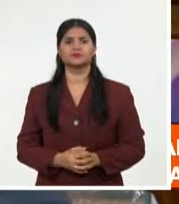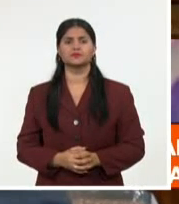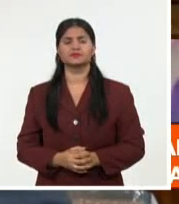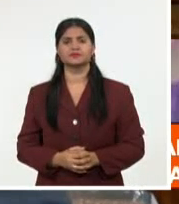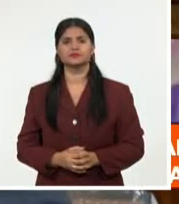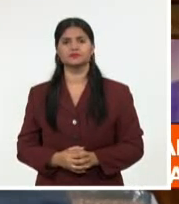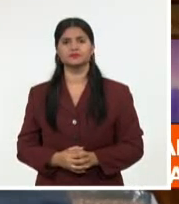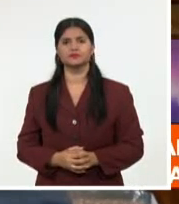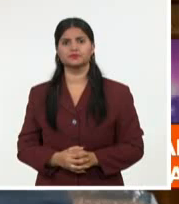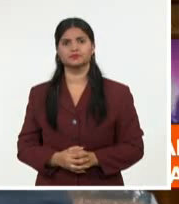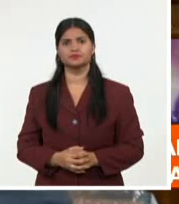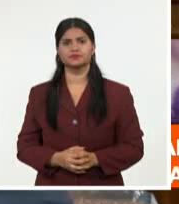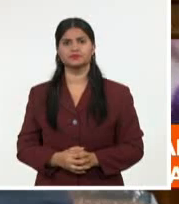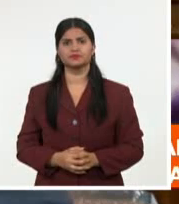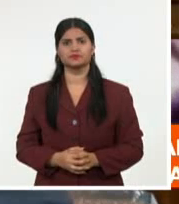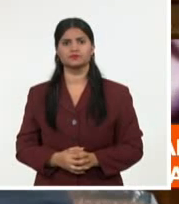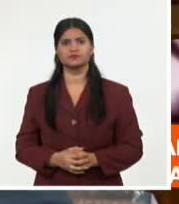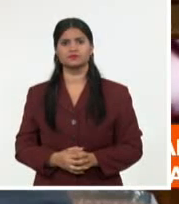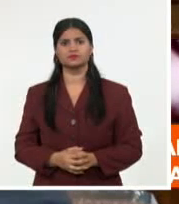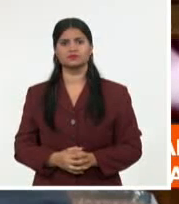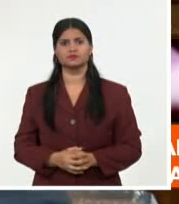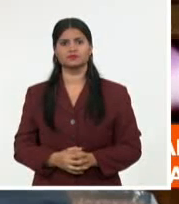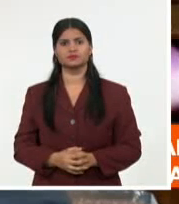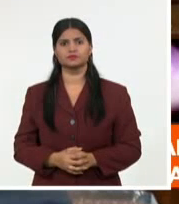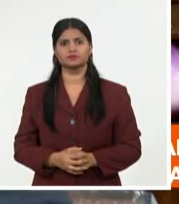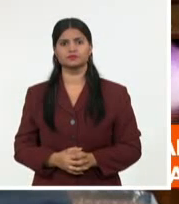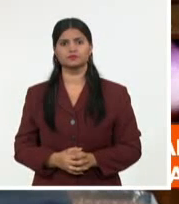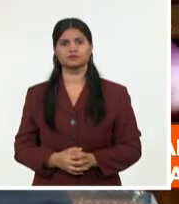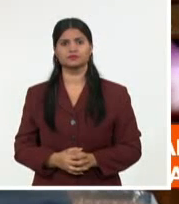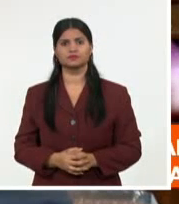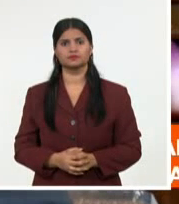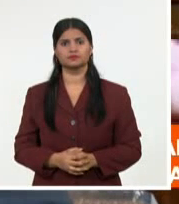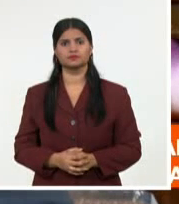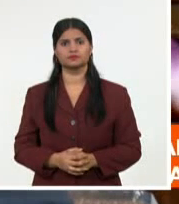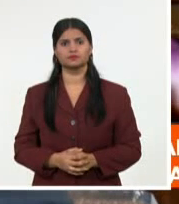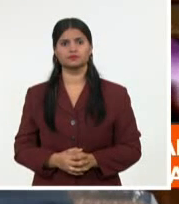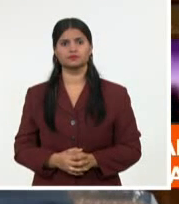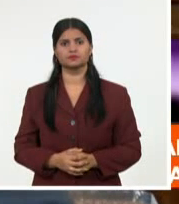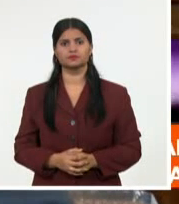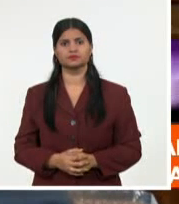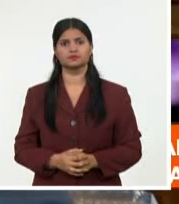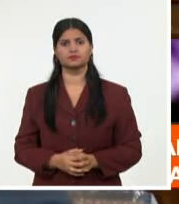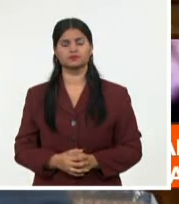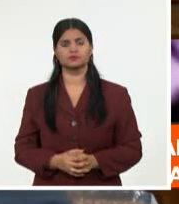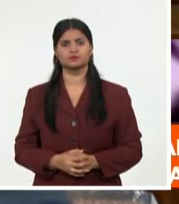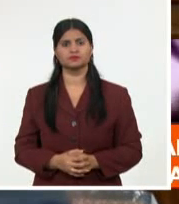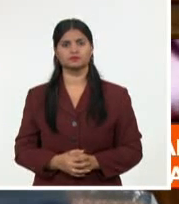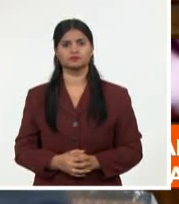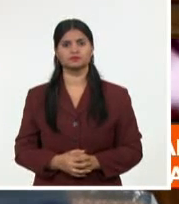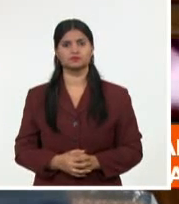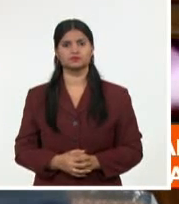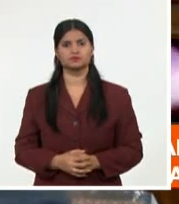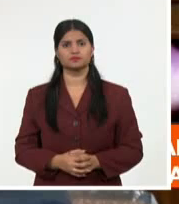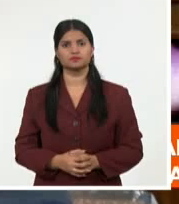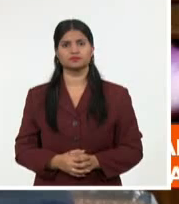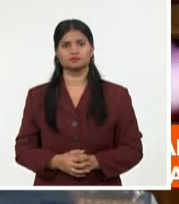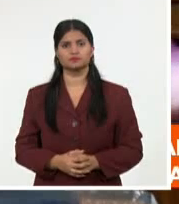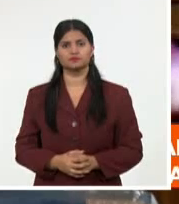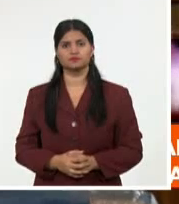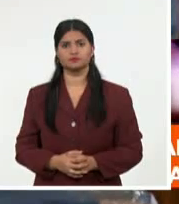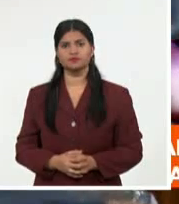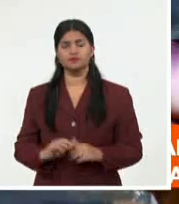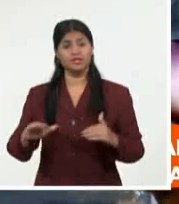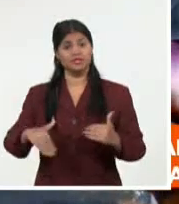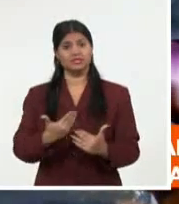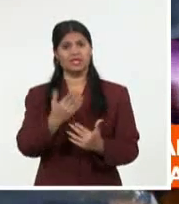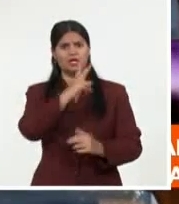a great historic significance for our country and the sub-region we share. Fue un acto soberano y valiente